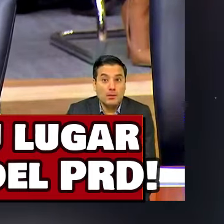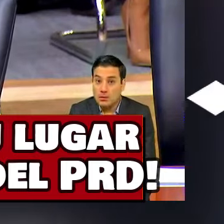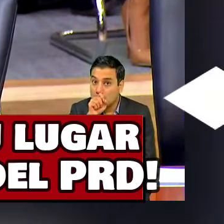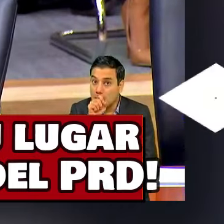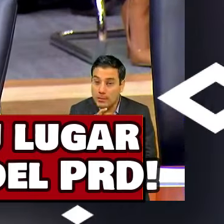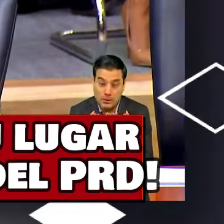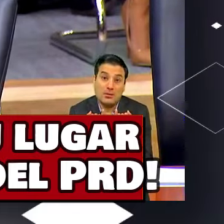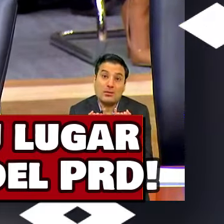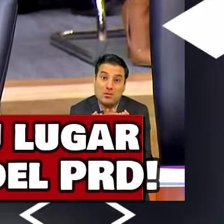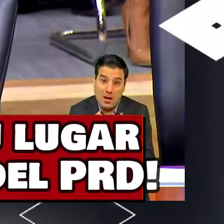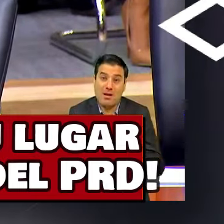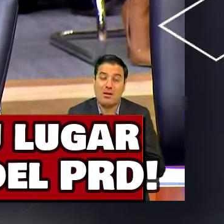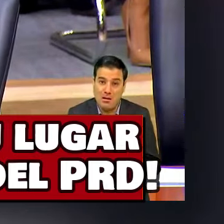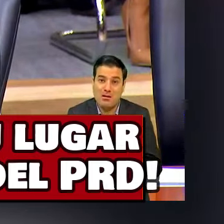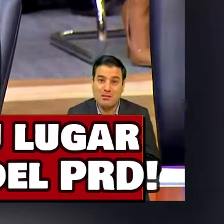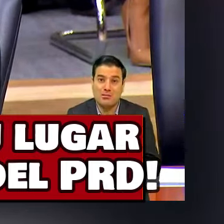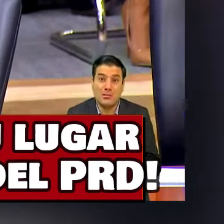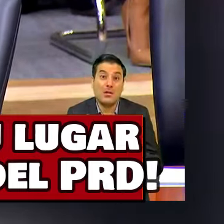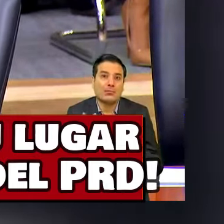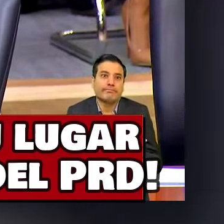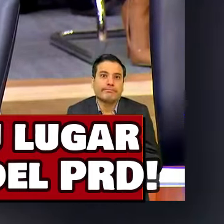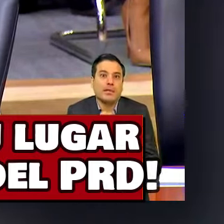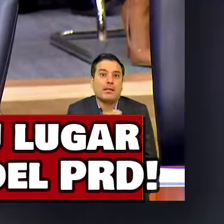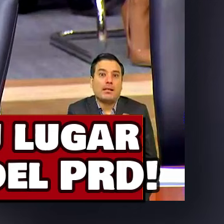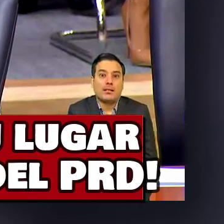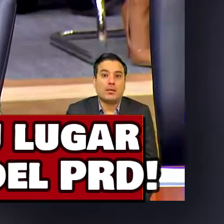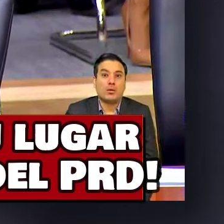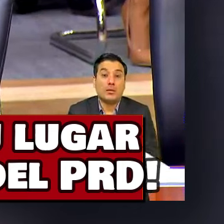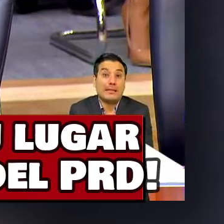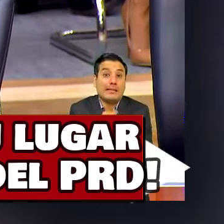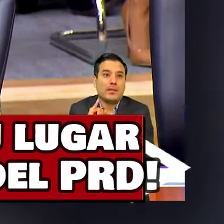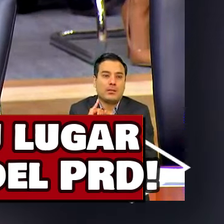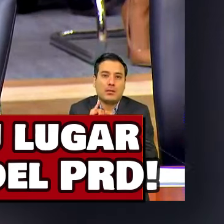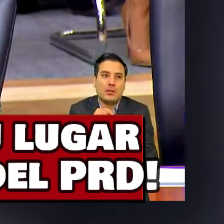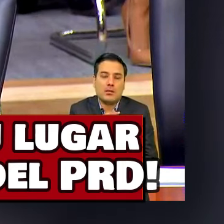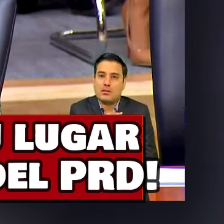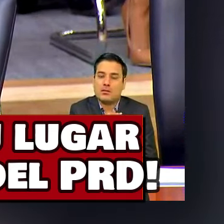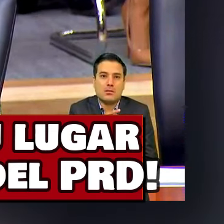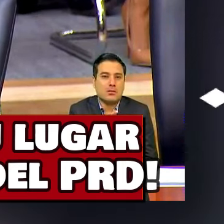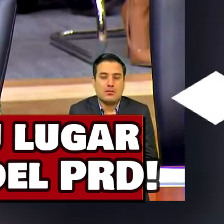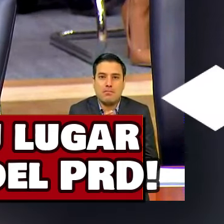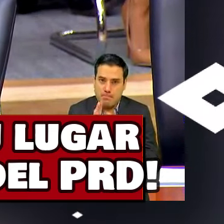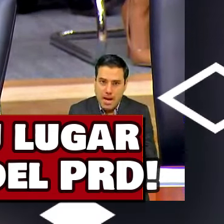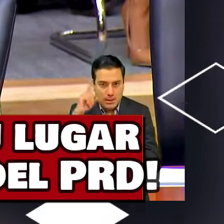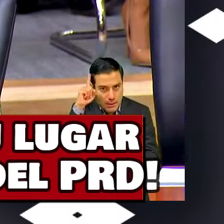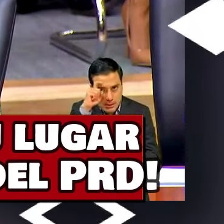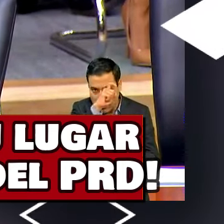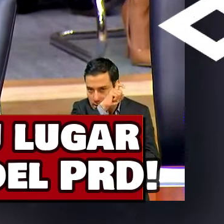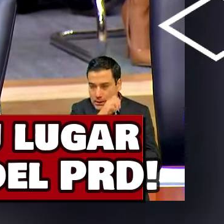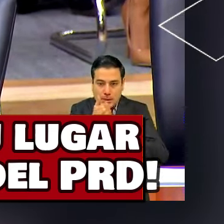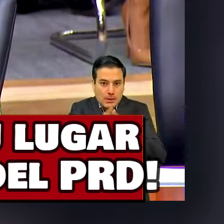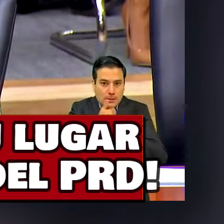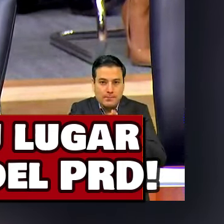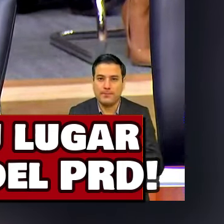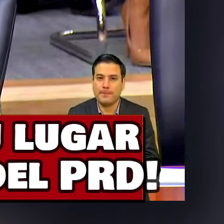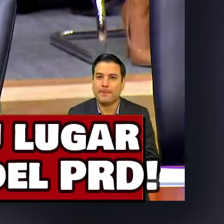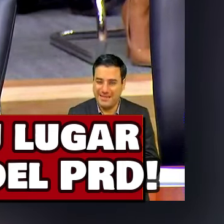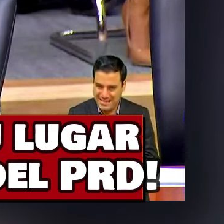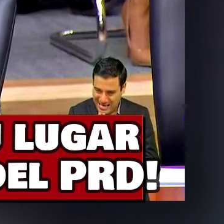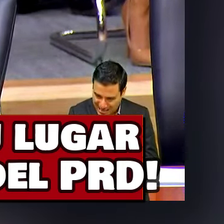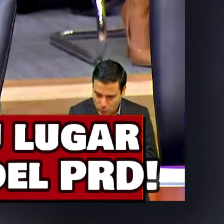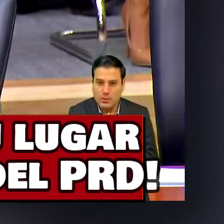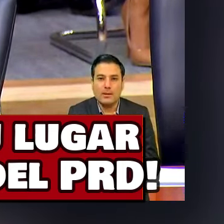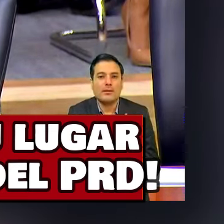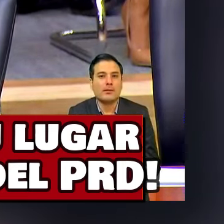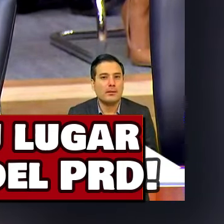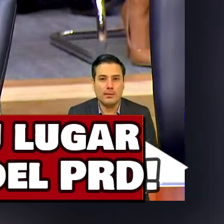partido tienen ventajas legítimas, y un candidato independiente empieza como 50 metros atrás de la meta. Entonces, todas estas cosas deben estar en la balanza del